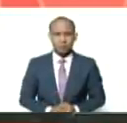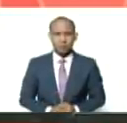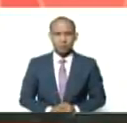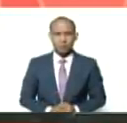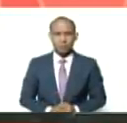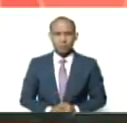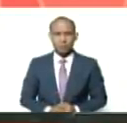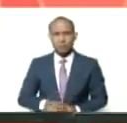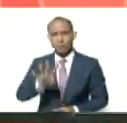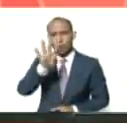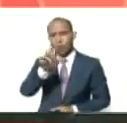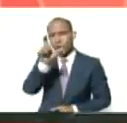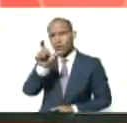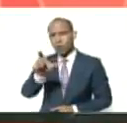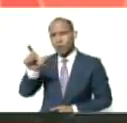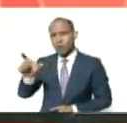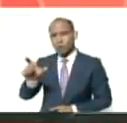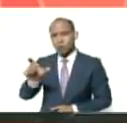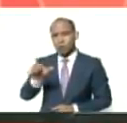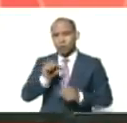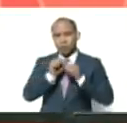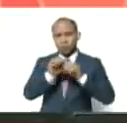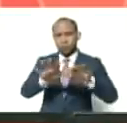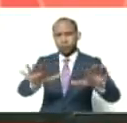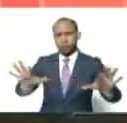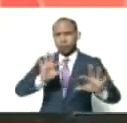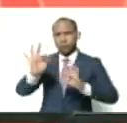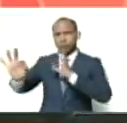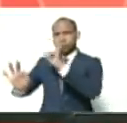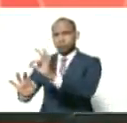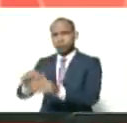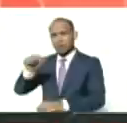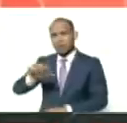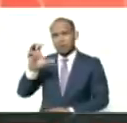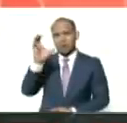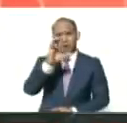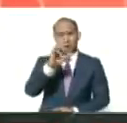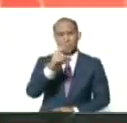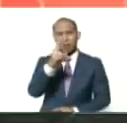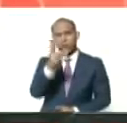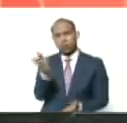De las 4 personas contagiadas en Caracas, ayer murieron 2.